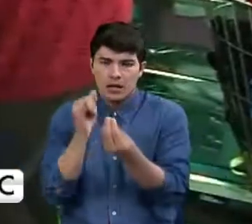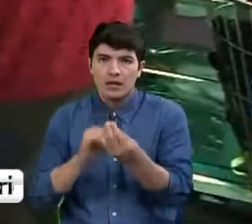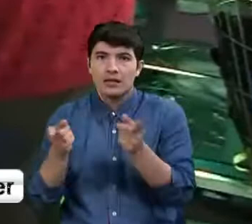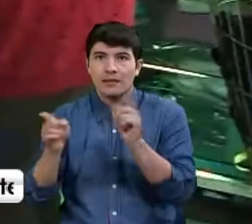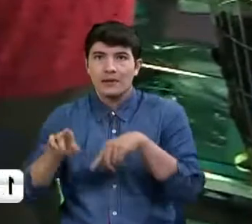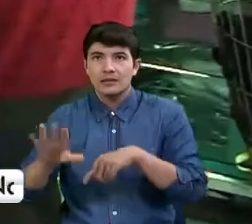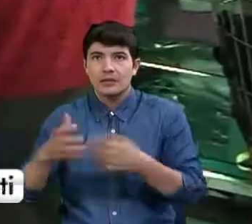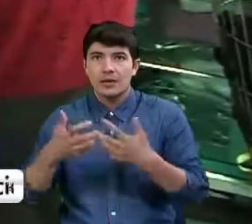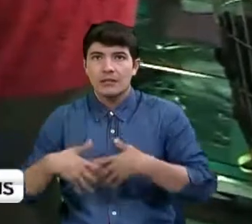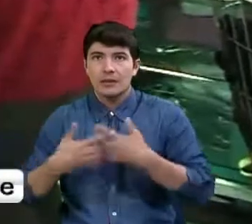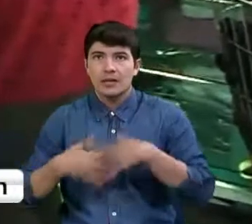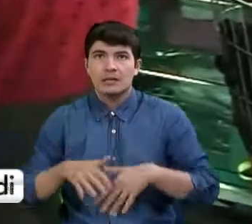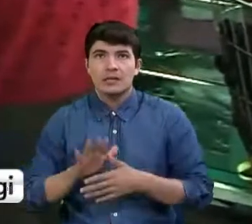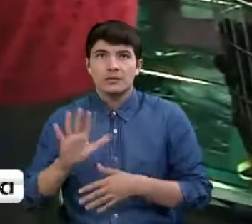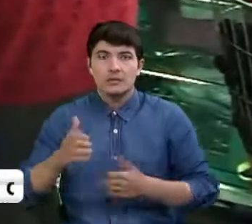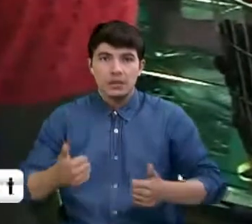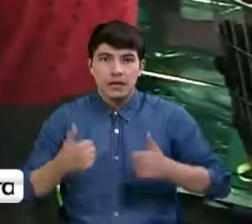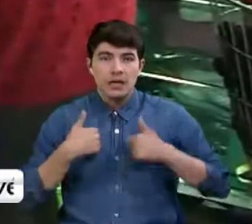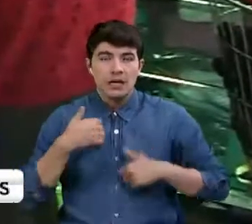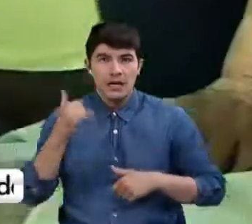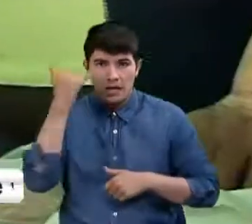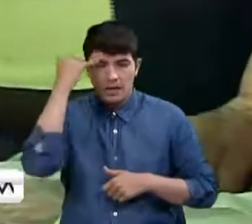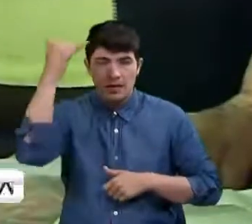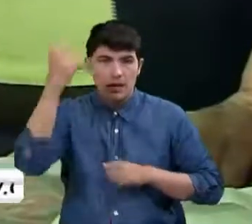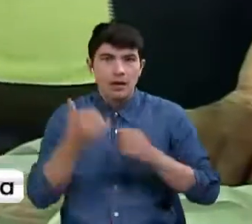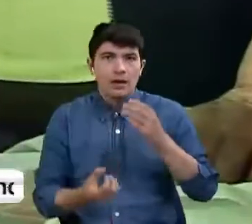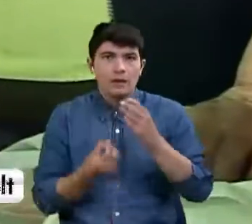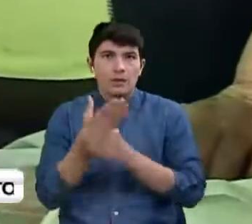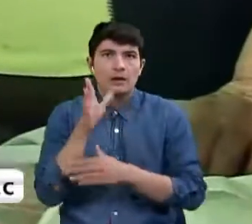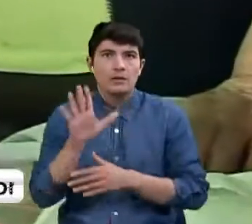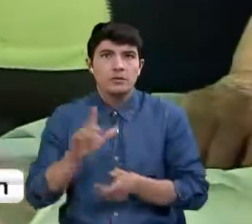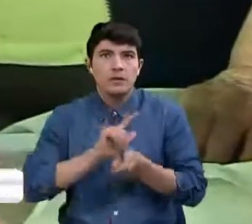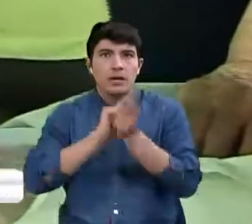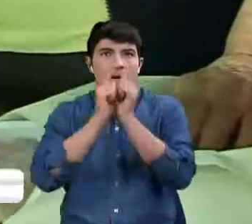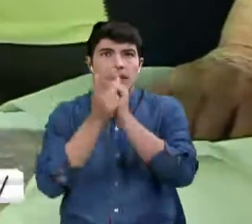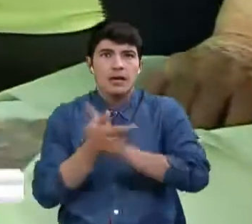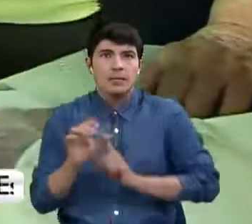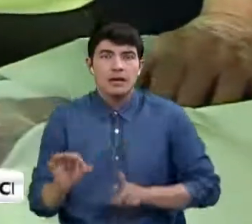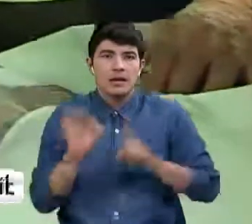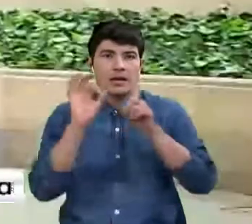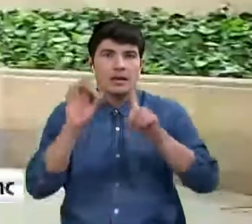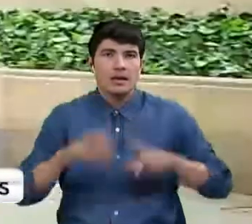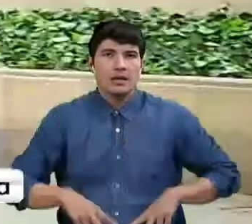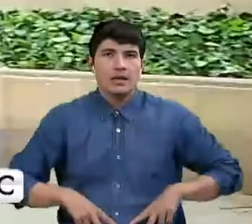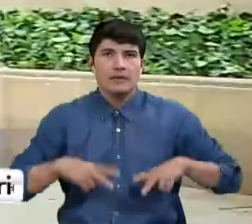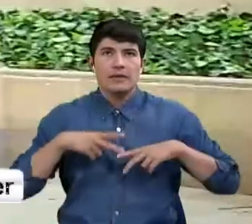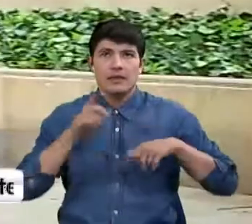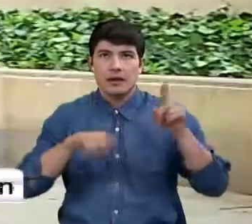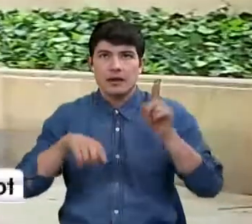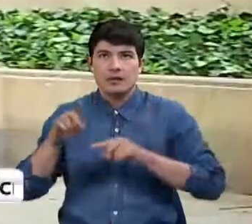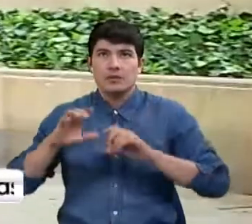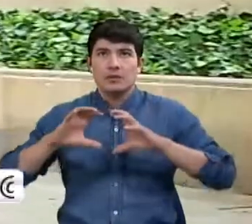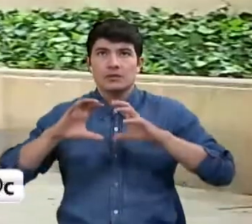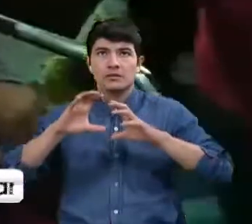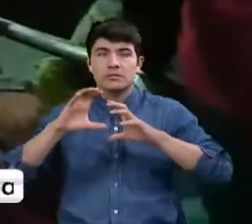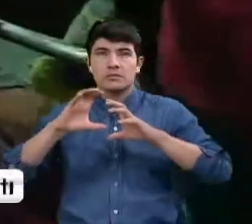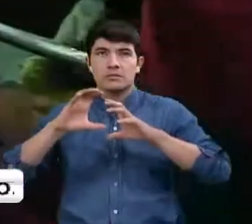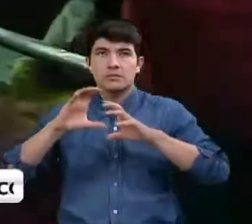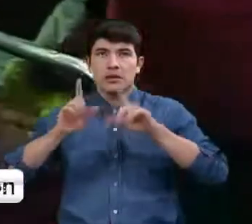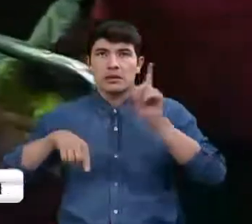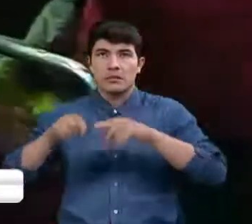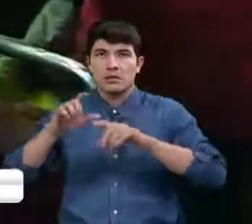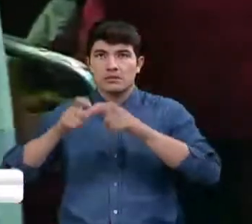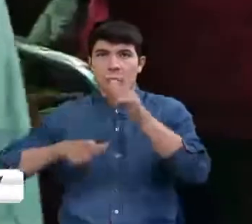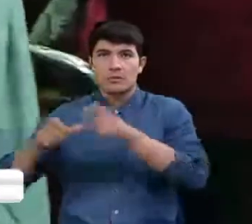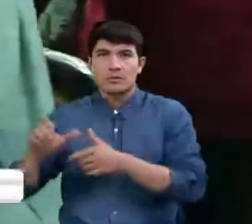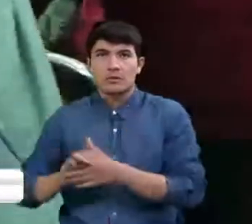los beneficiarios, que han generado esta idea de innovación y que va a cambiar la calidad de vida de unas personas.